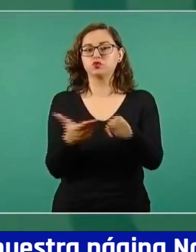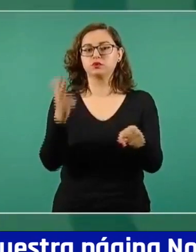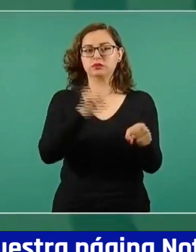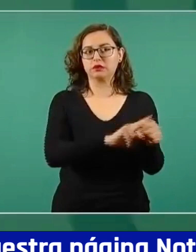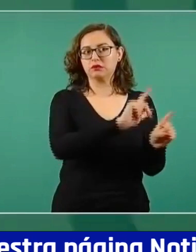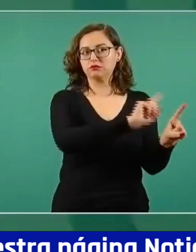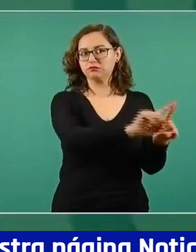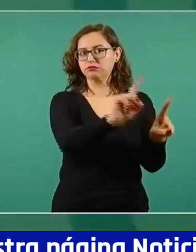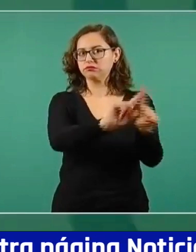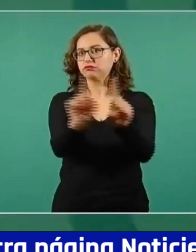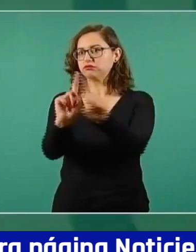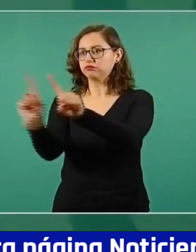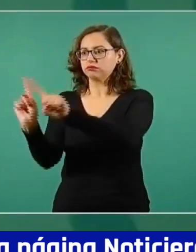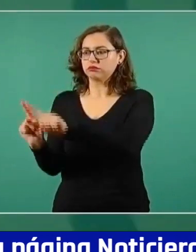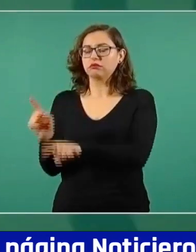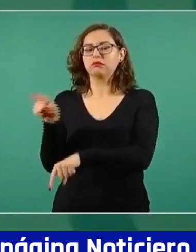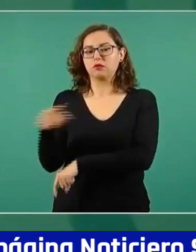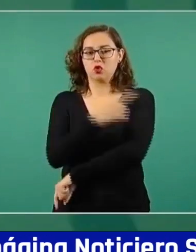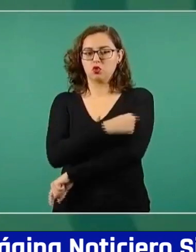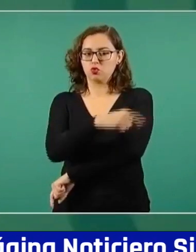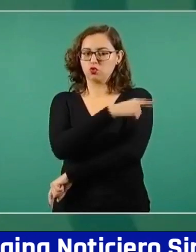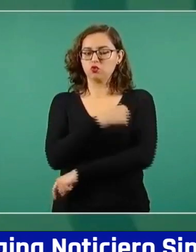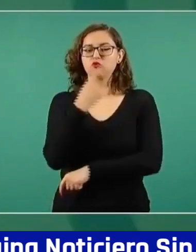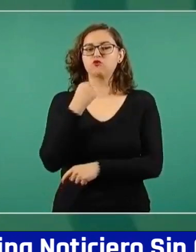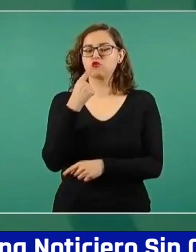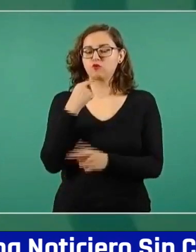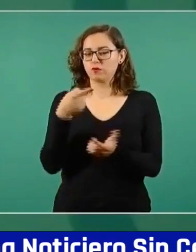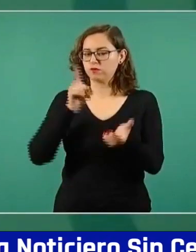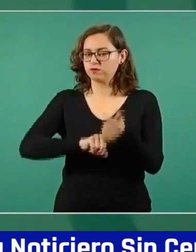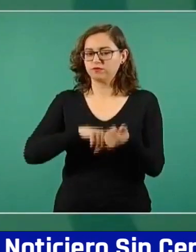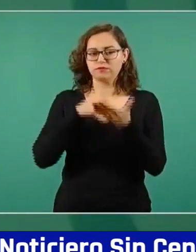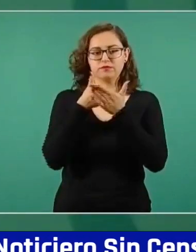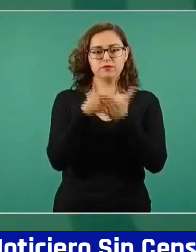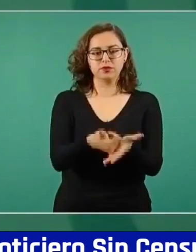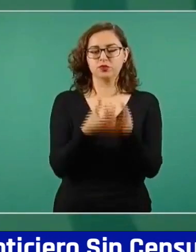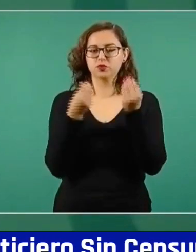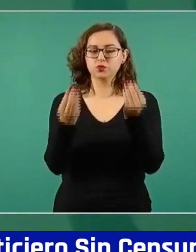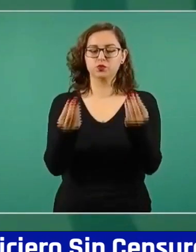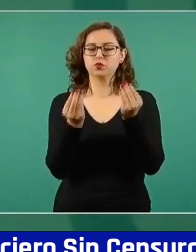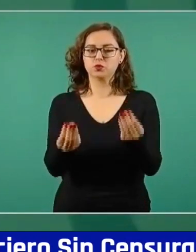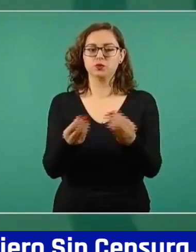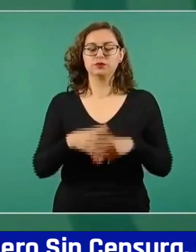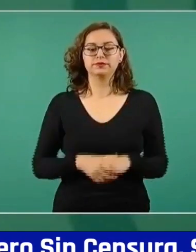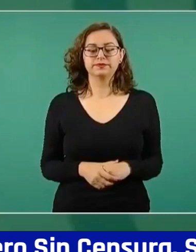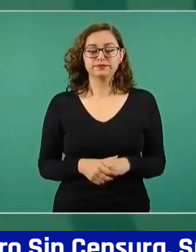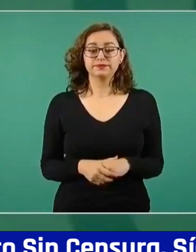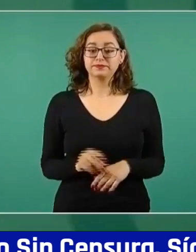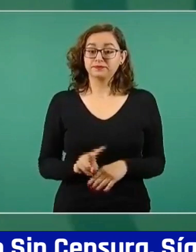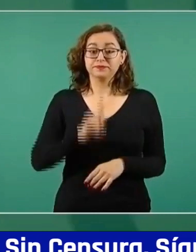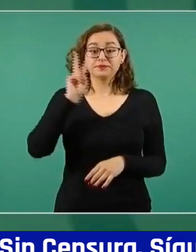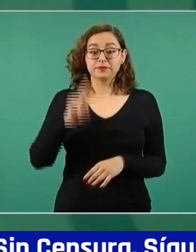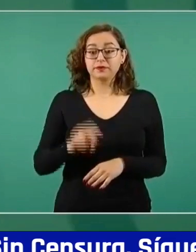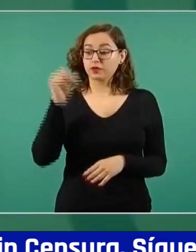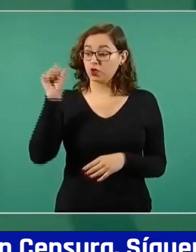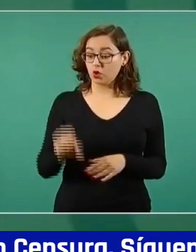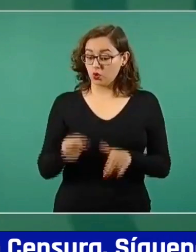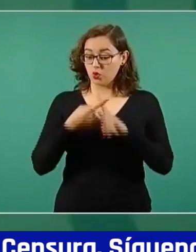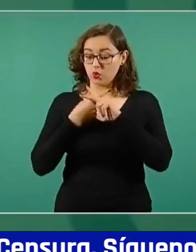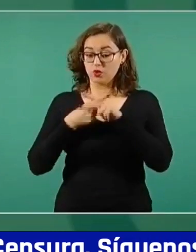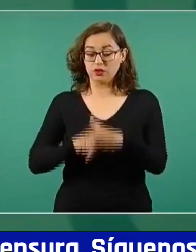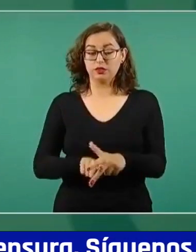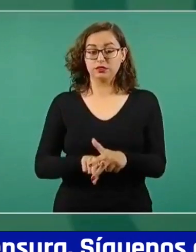brindado una enorme ayuda a los habitantes de la Ciudad de México. Así que, pues a partir de hoy que inicia